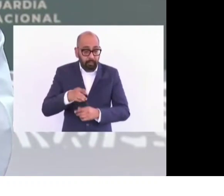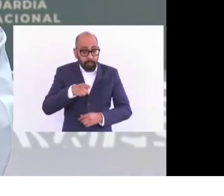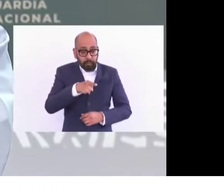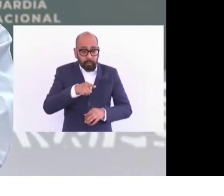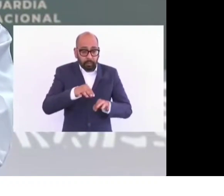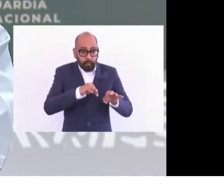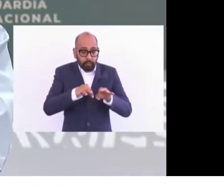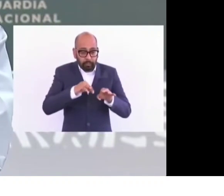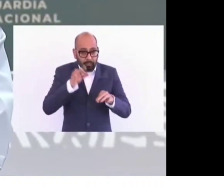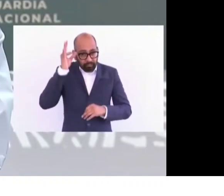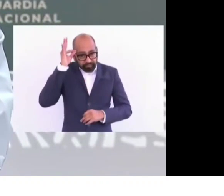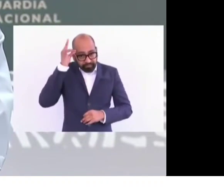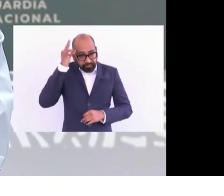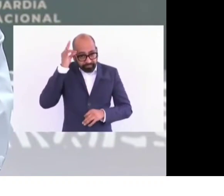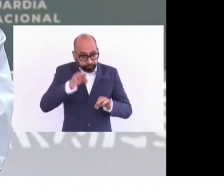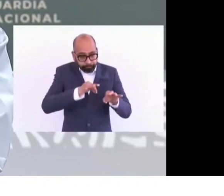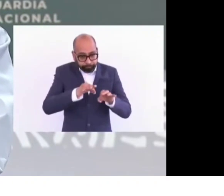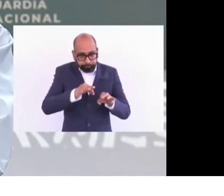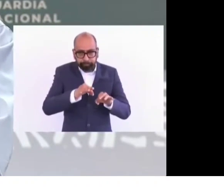Fíjense,